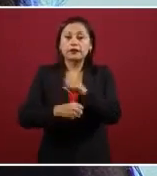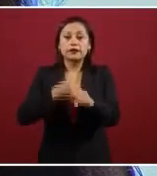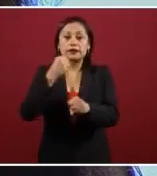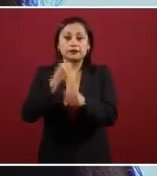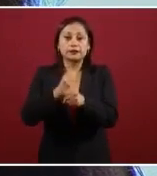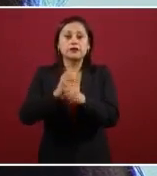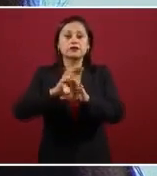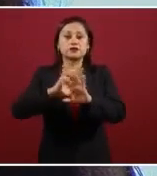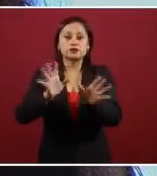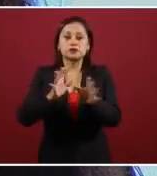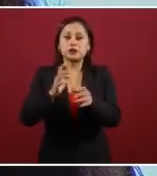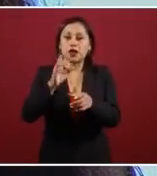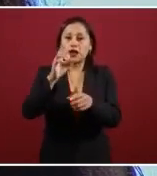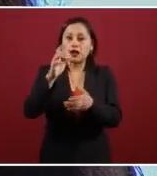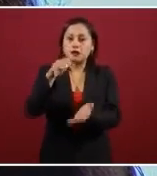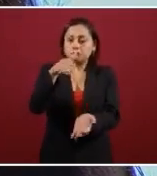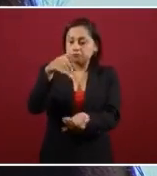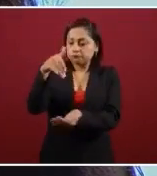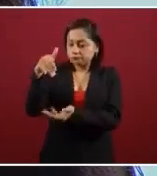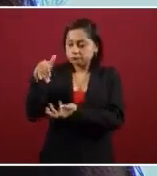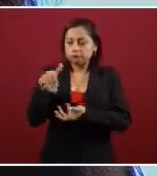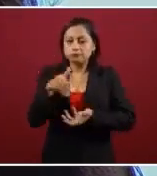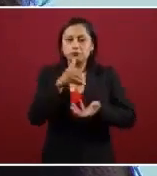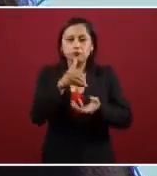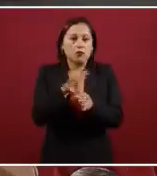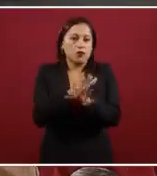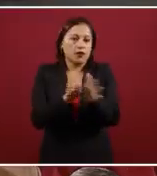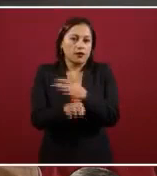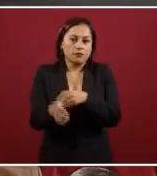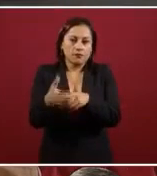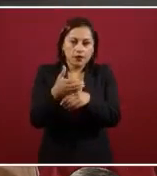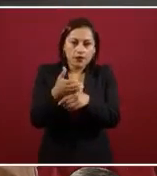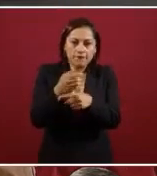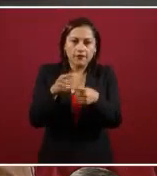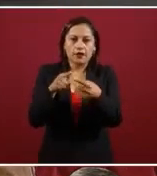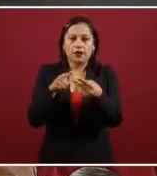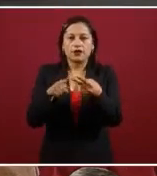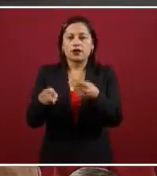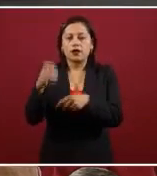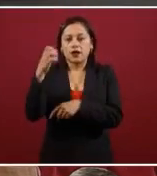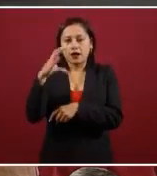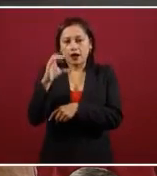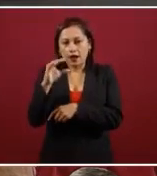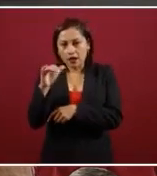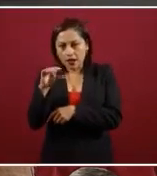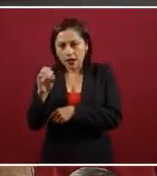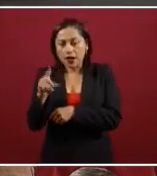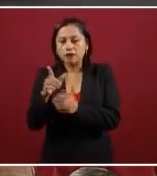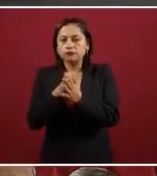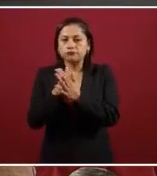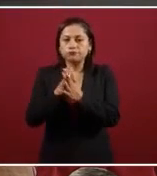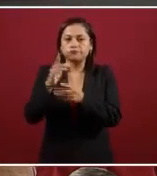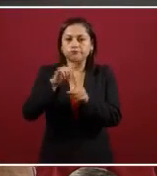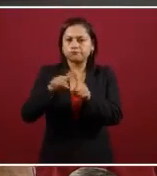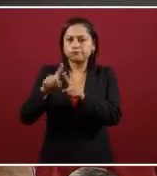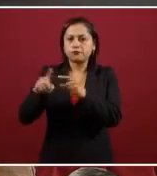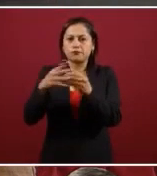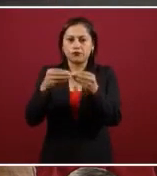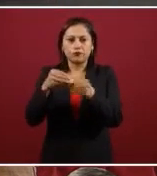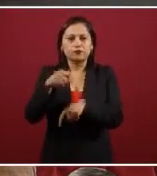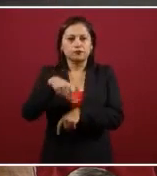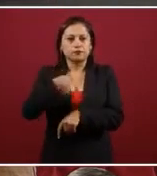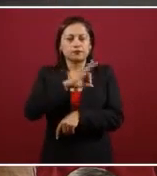caso del café, del cacao, algunas especies y algunos frutales. Y pues también disminuir